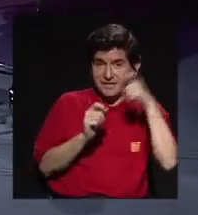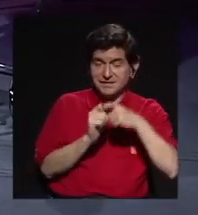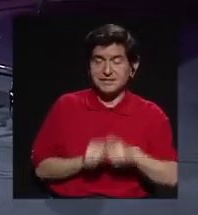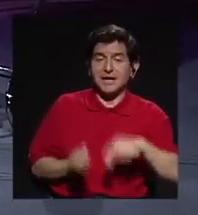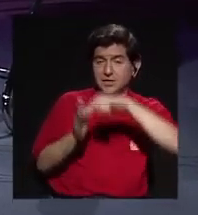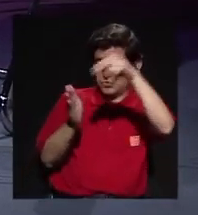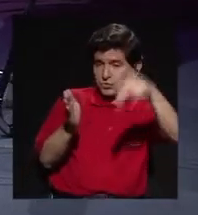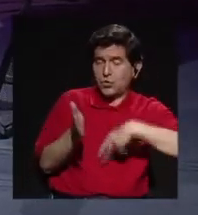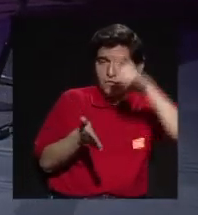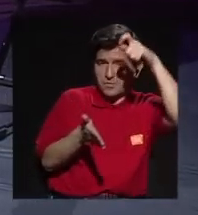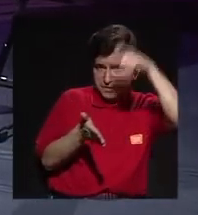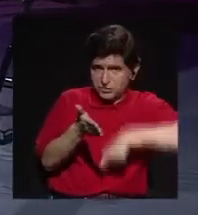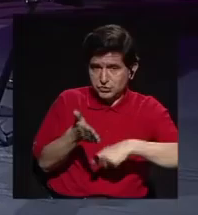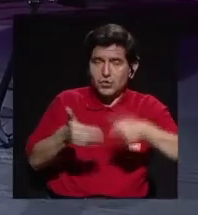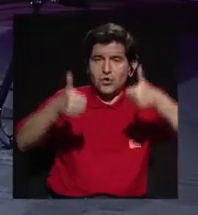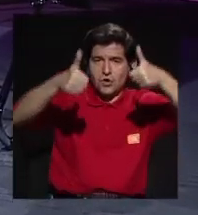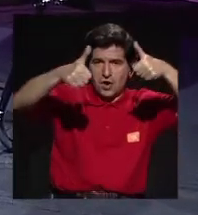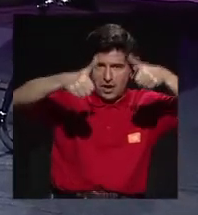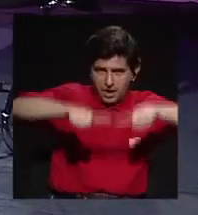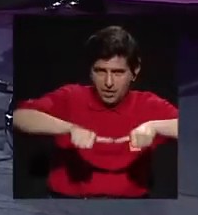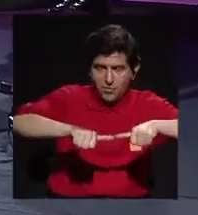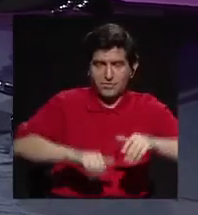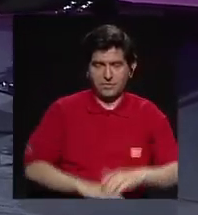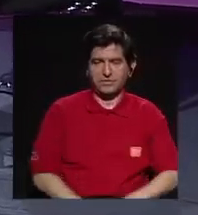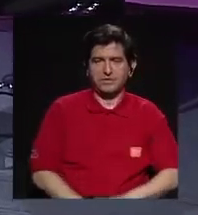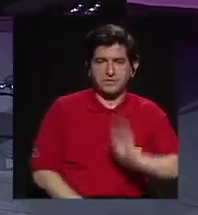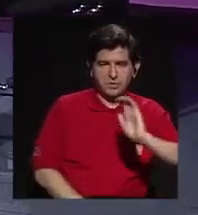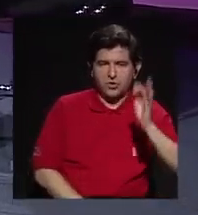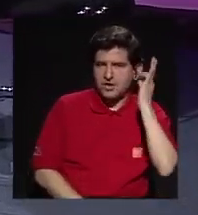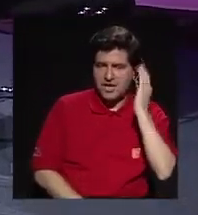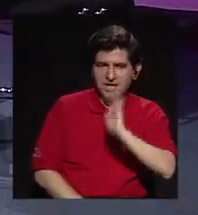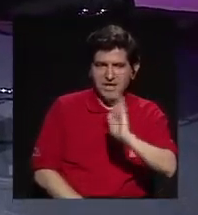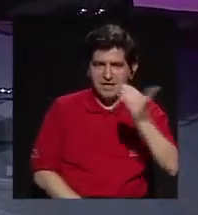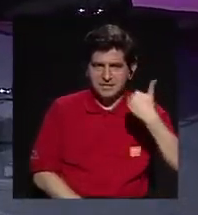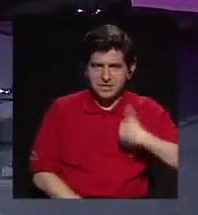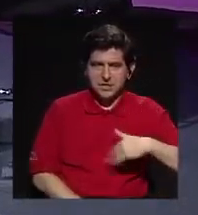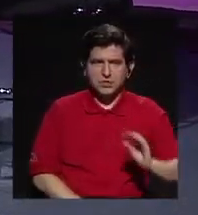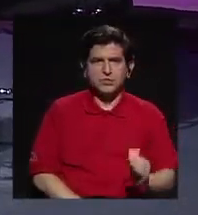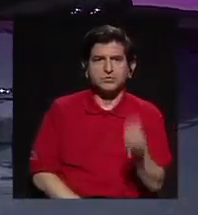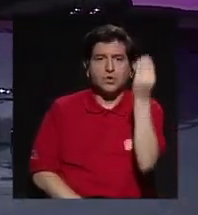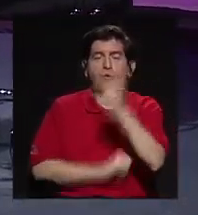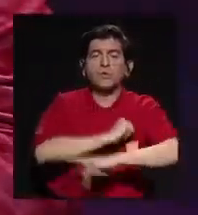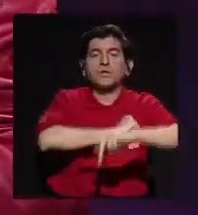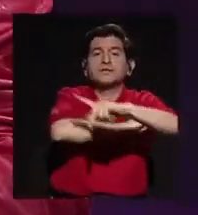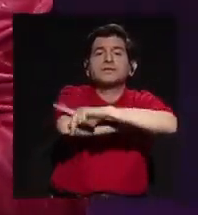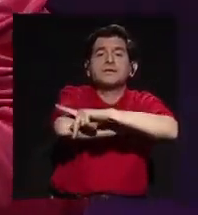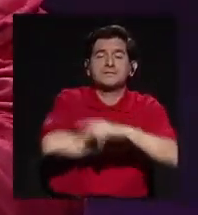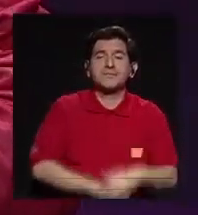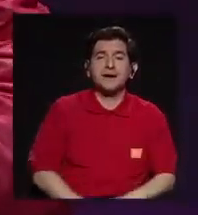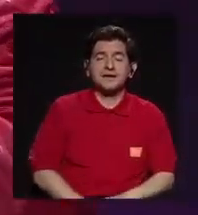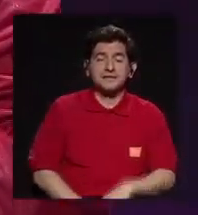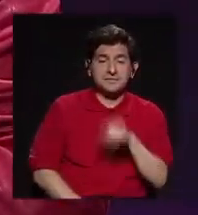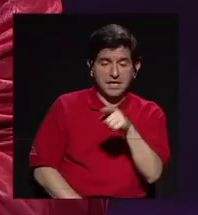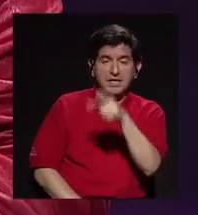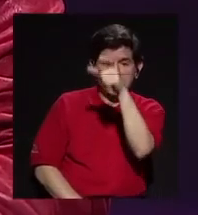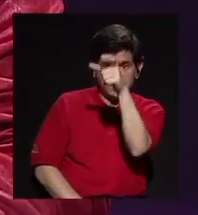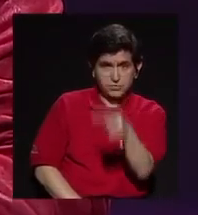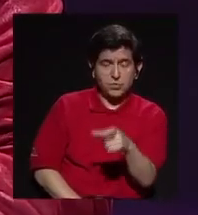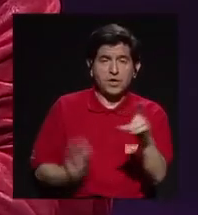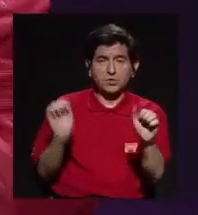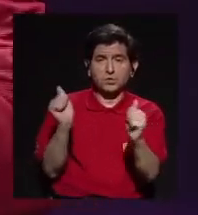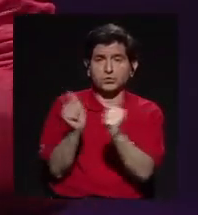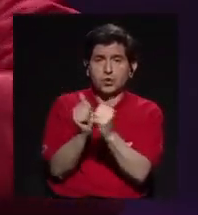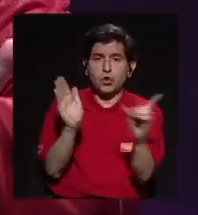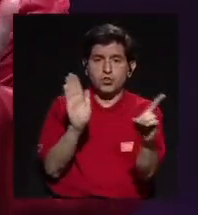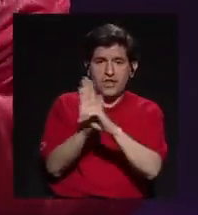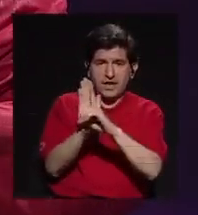convención firmada, un tratado donde las niñas y los niños y los adolescentes en este país son sujetos de derechos.